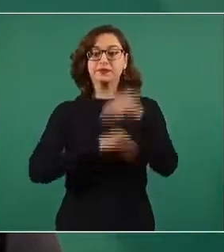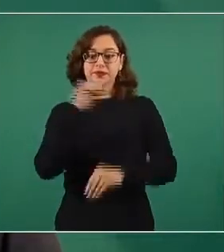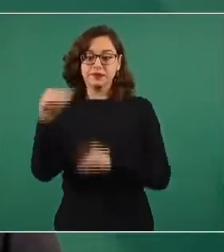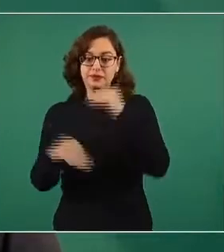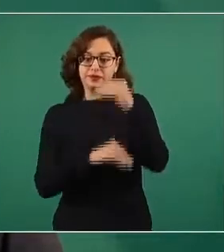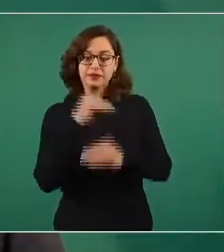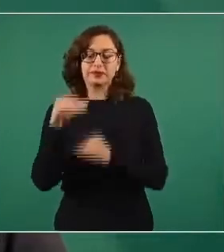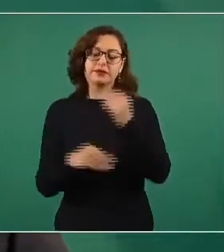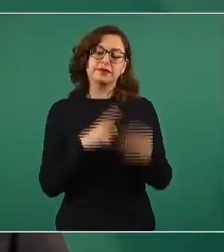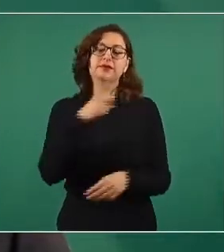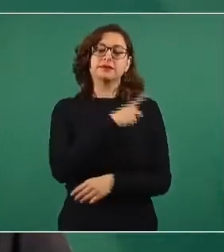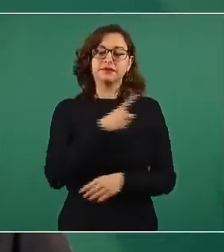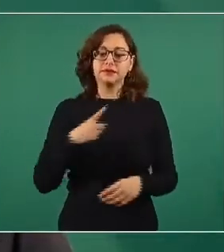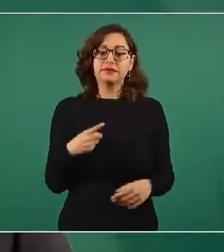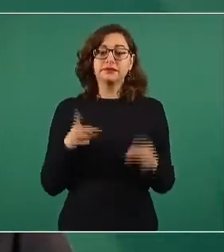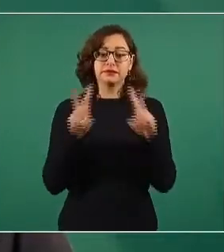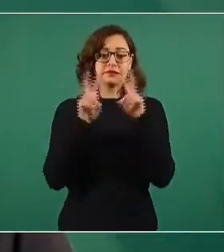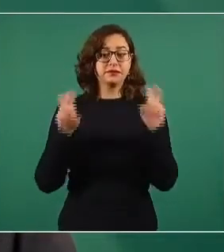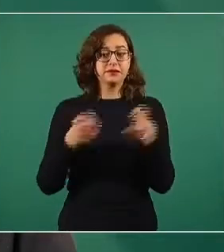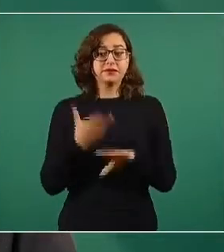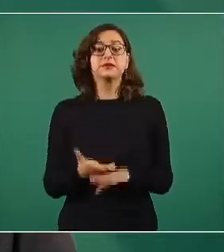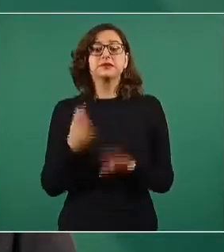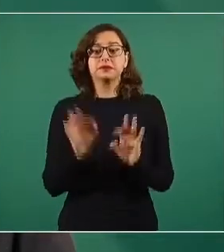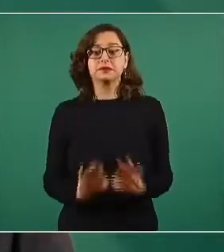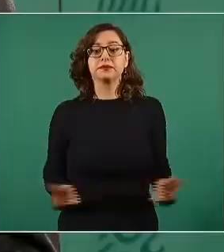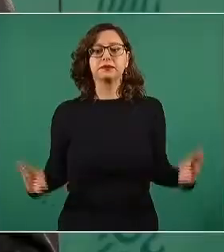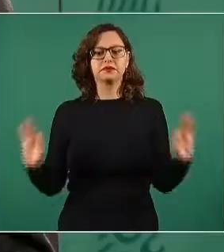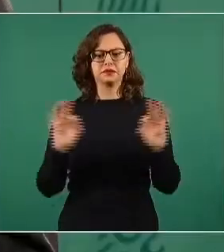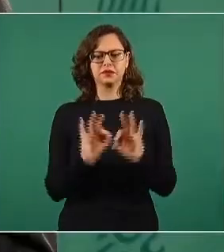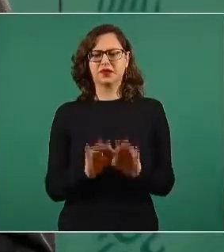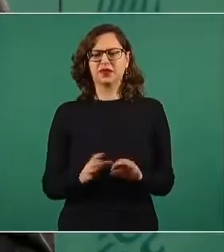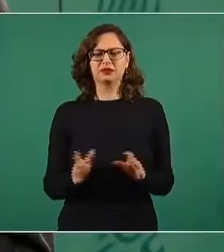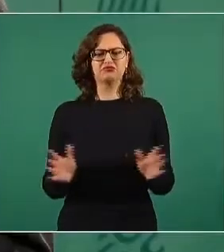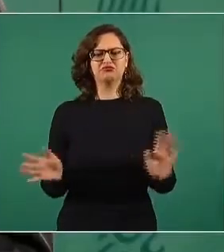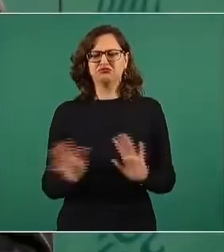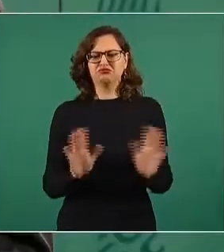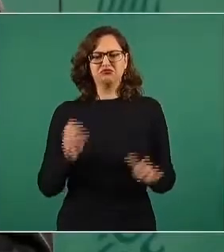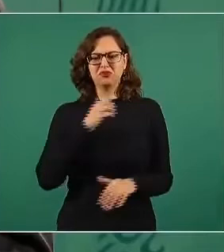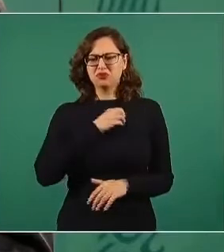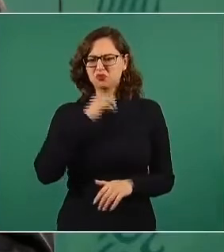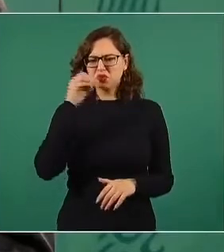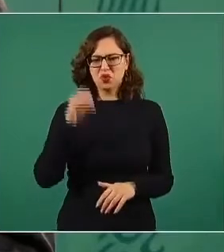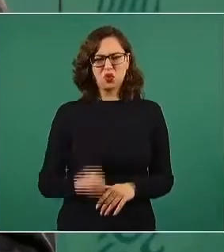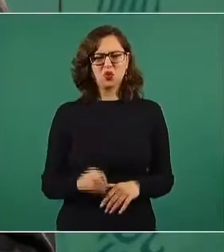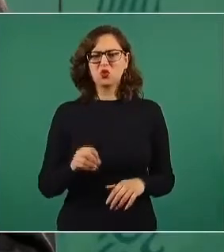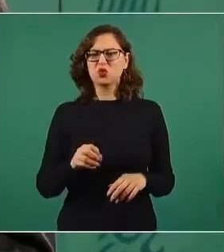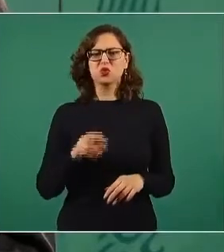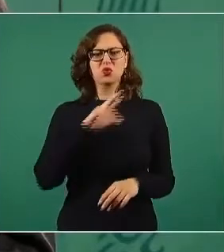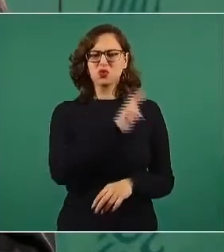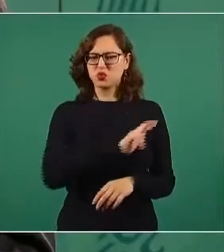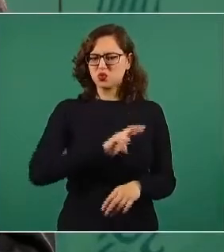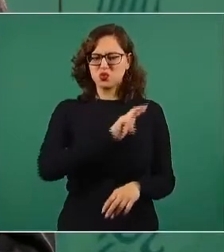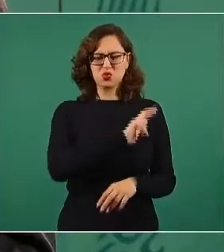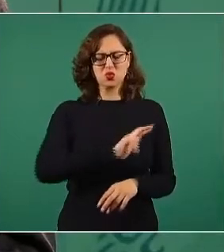que es muy importante, sin odios, sin rencores,